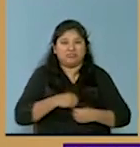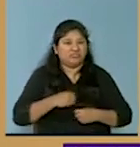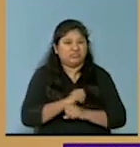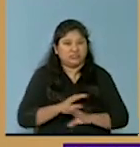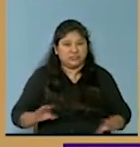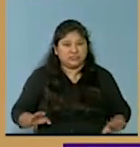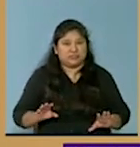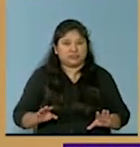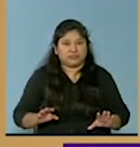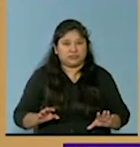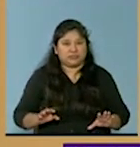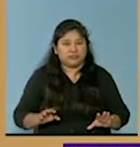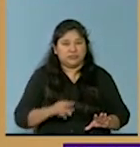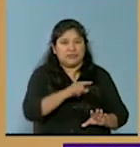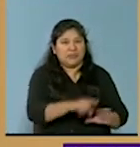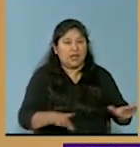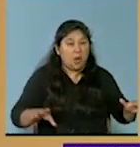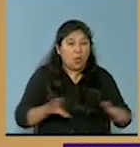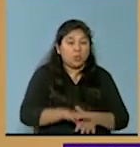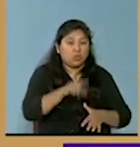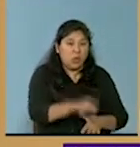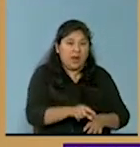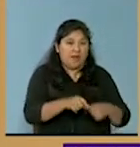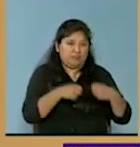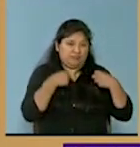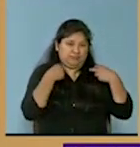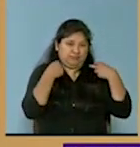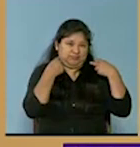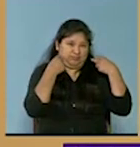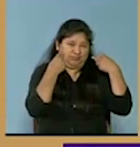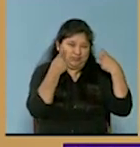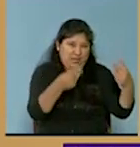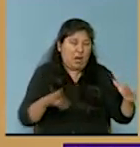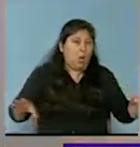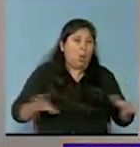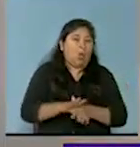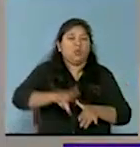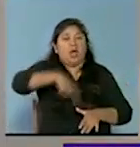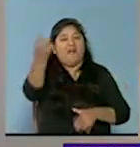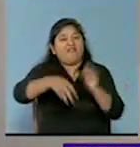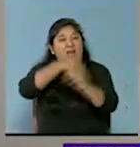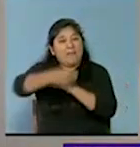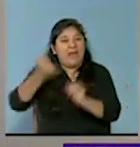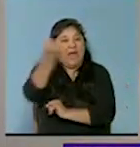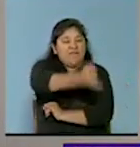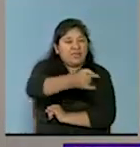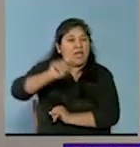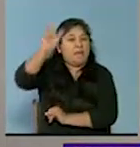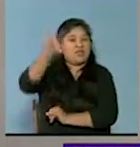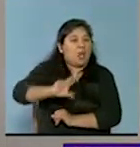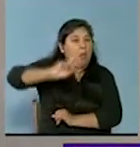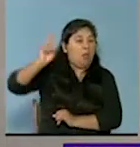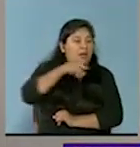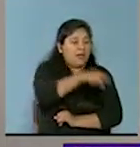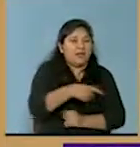bueno recibir la noticia que falleció un pariente y esto los tira abajo nuevamente esa familia que tiene familia o digamos de gente que